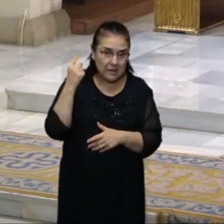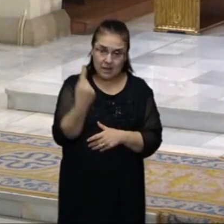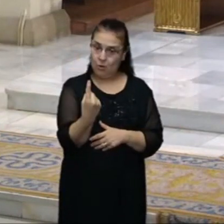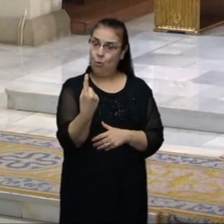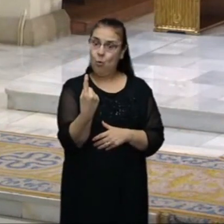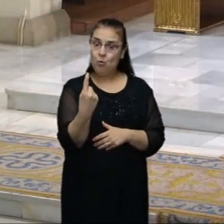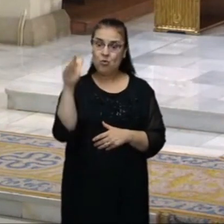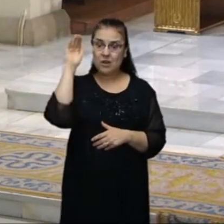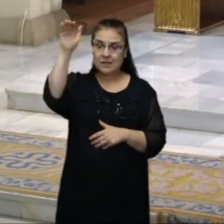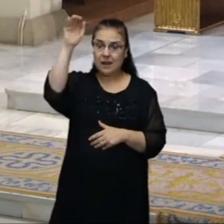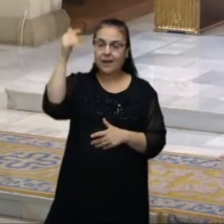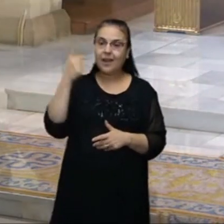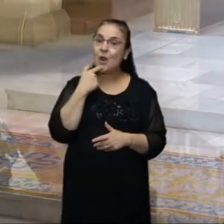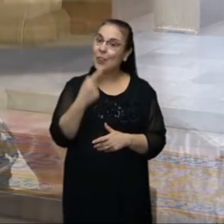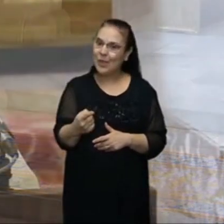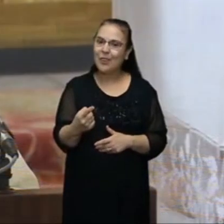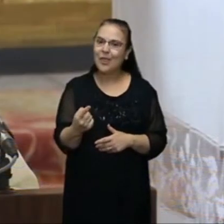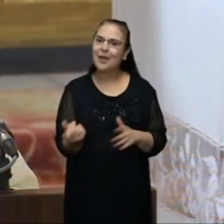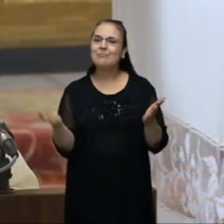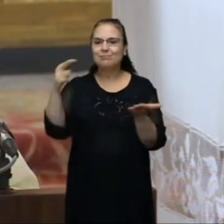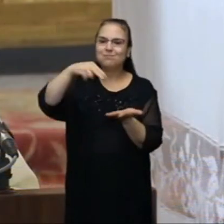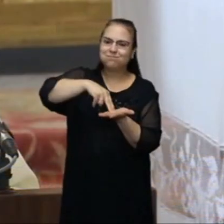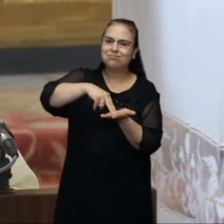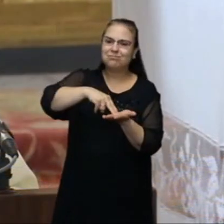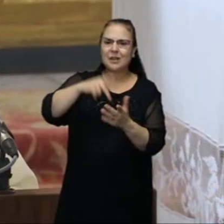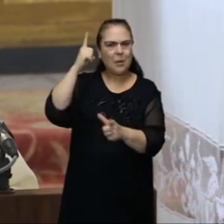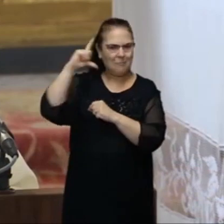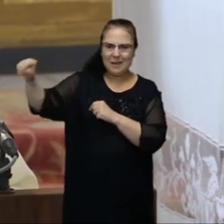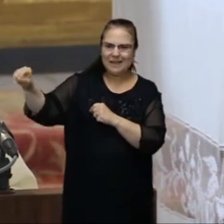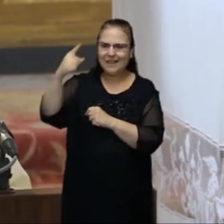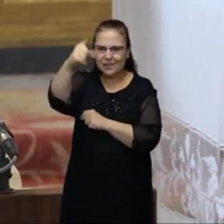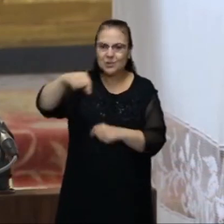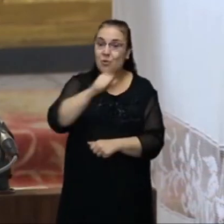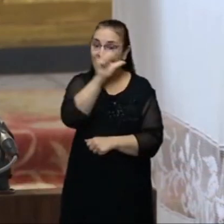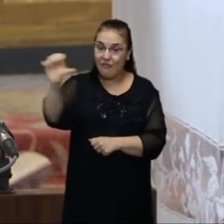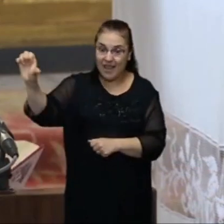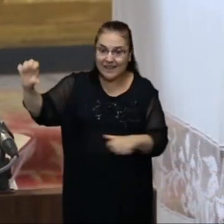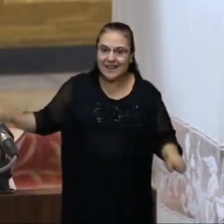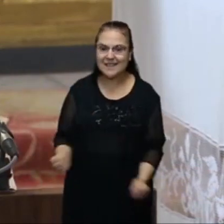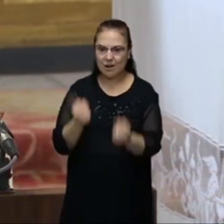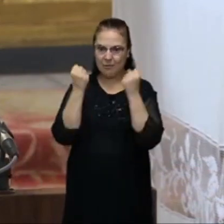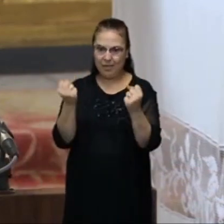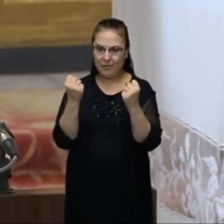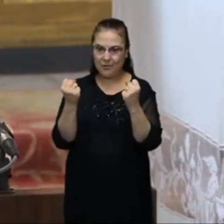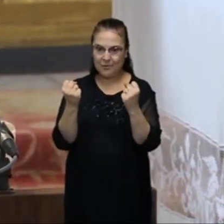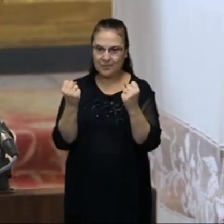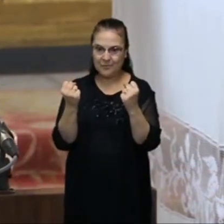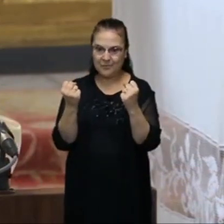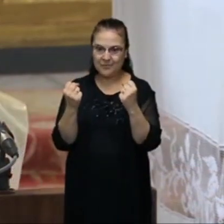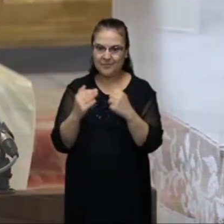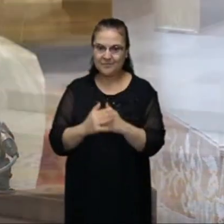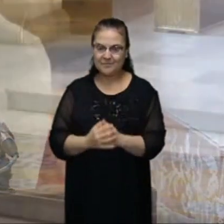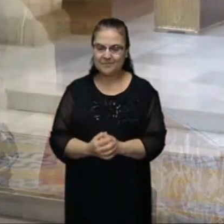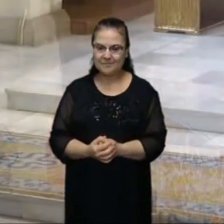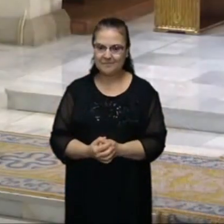dijo: levántate, vete, tu fe te ha salvado.